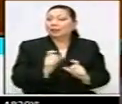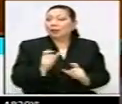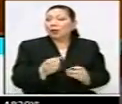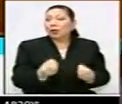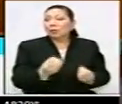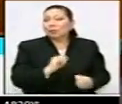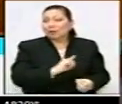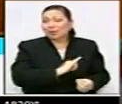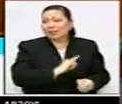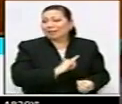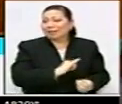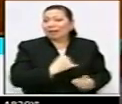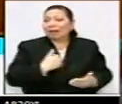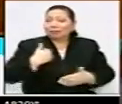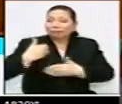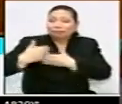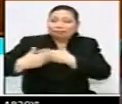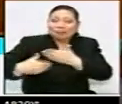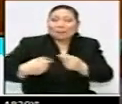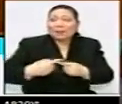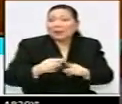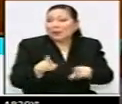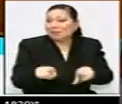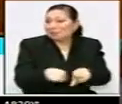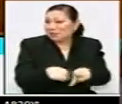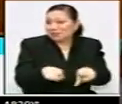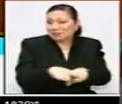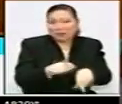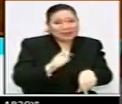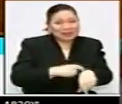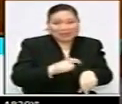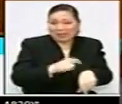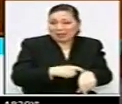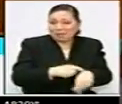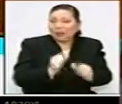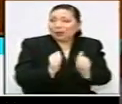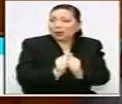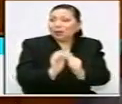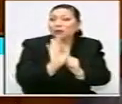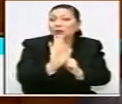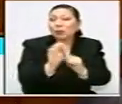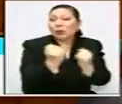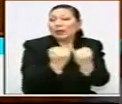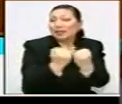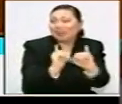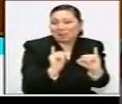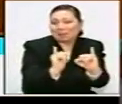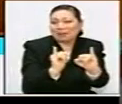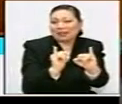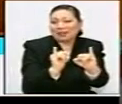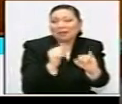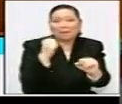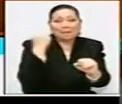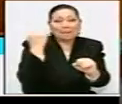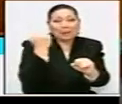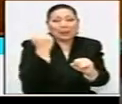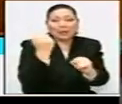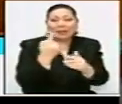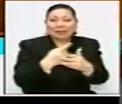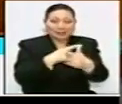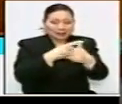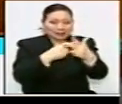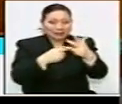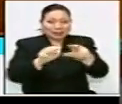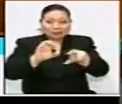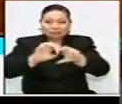como una institucionalidad tradicional, pero que al mismo tiempo debe corresponderse con la independencia de los poderes, con la